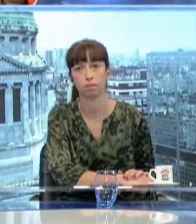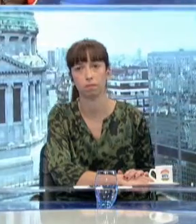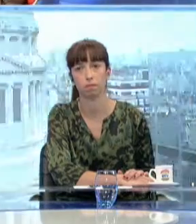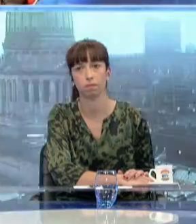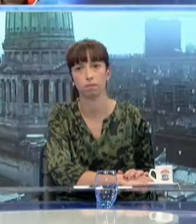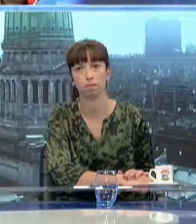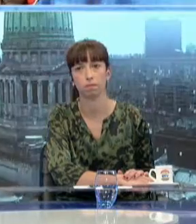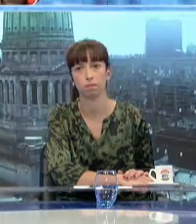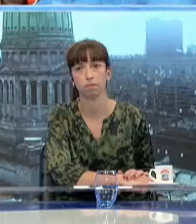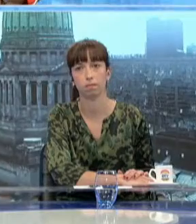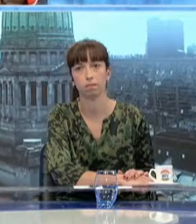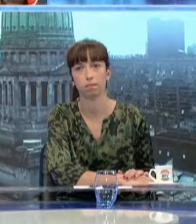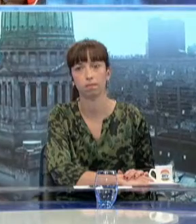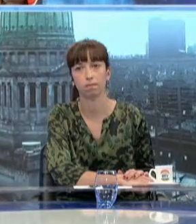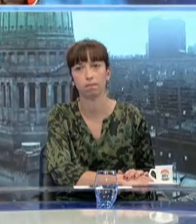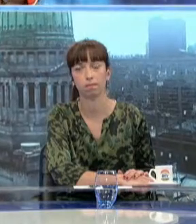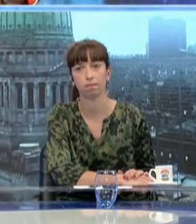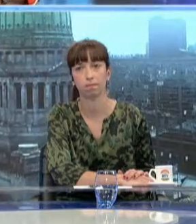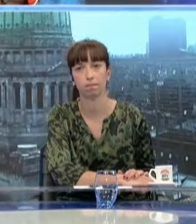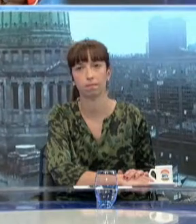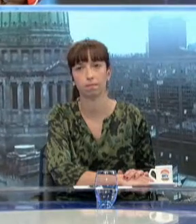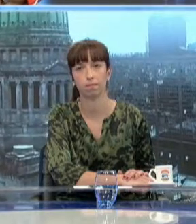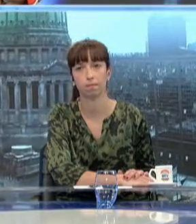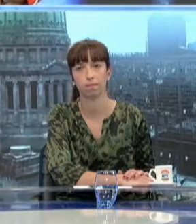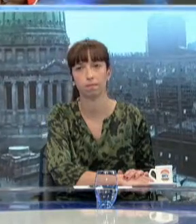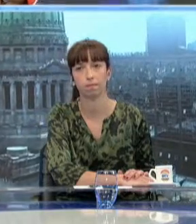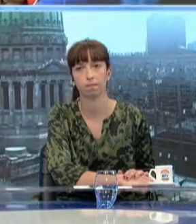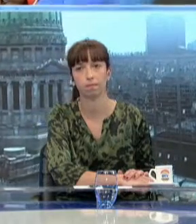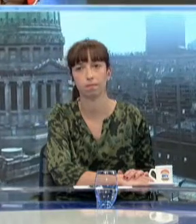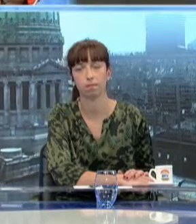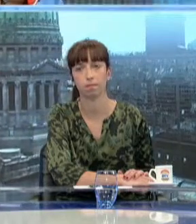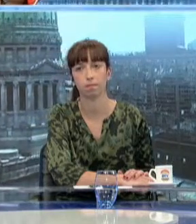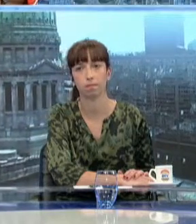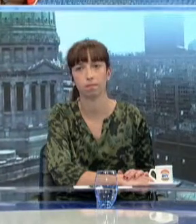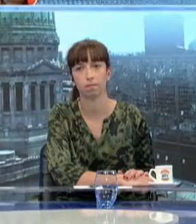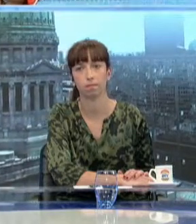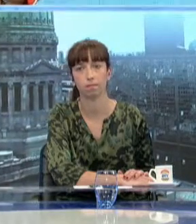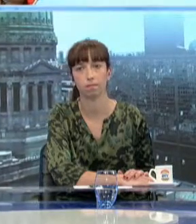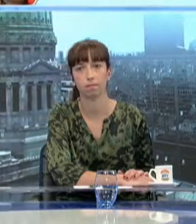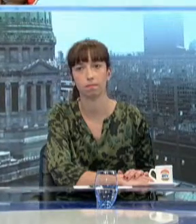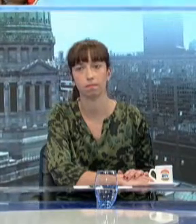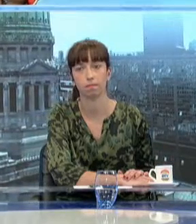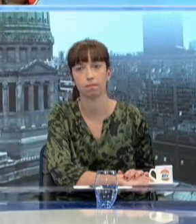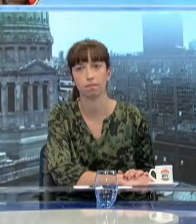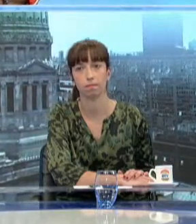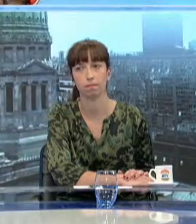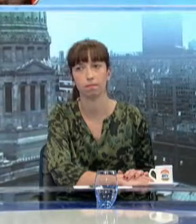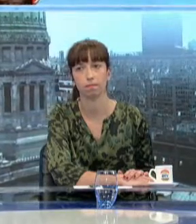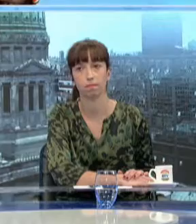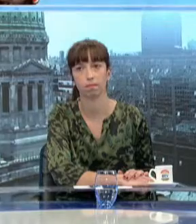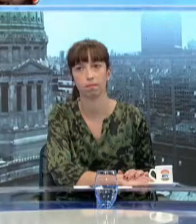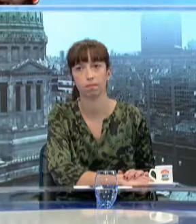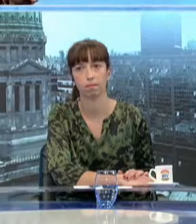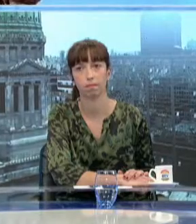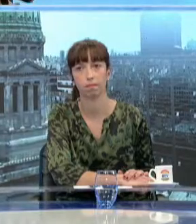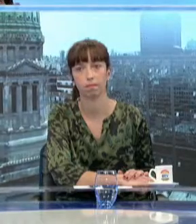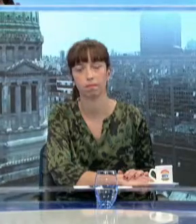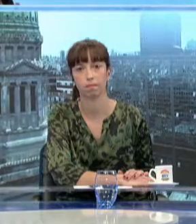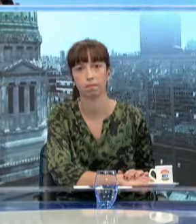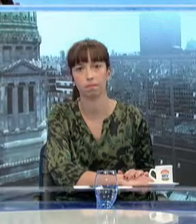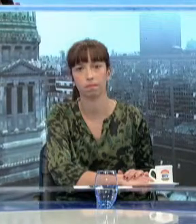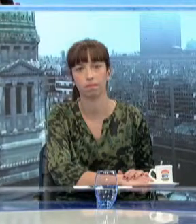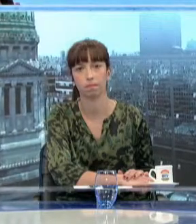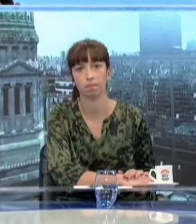generó un nuevo dictamen con los aportes de 3 proyectos, uno de la diputada Camaño, uno de la